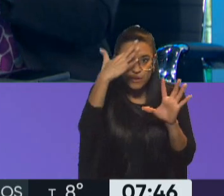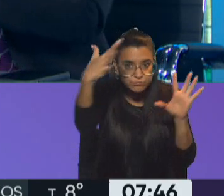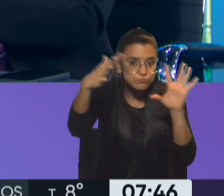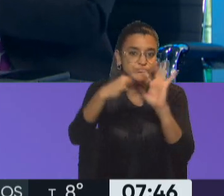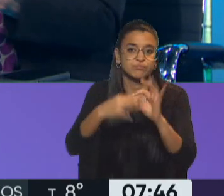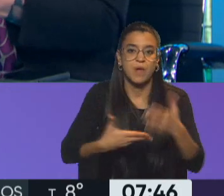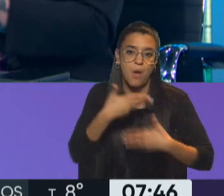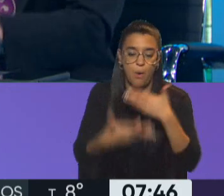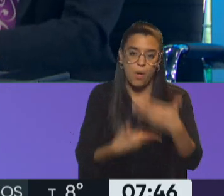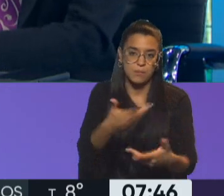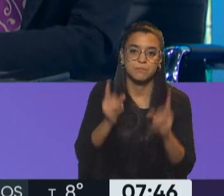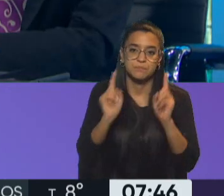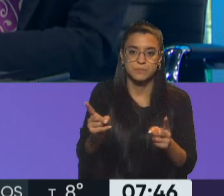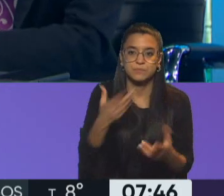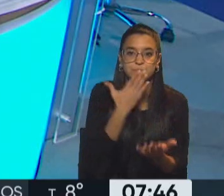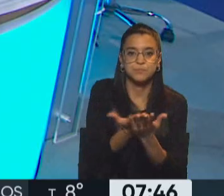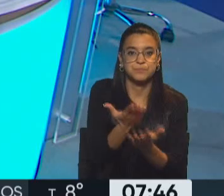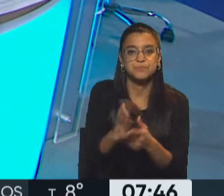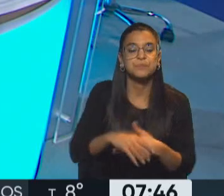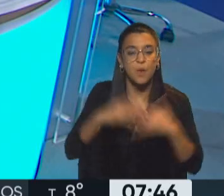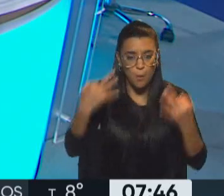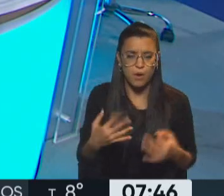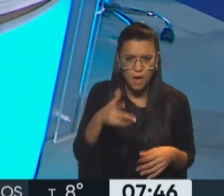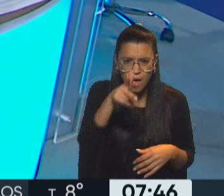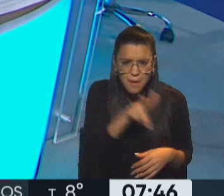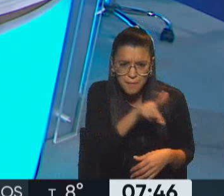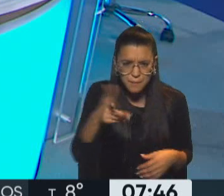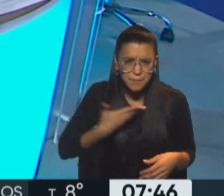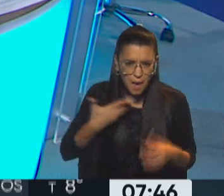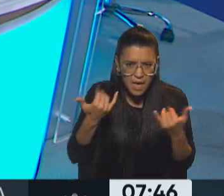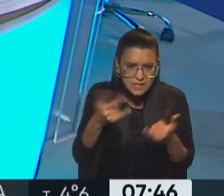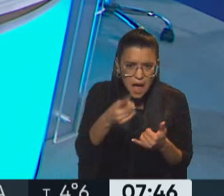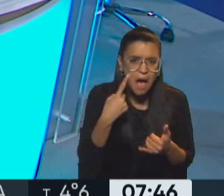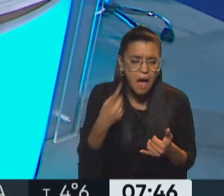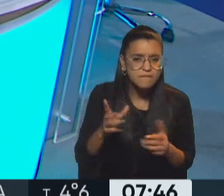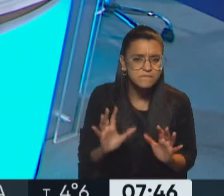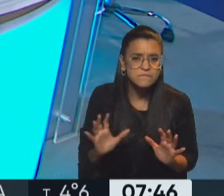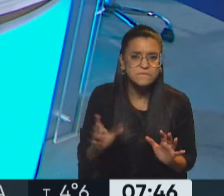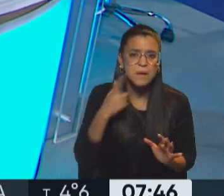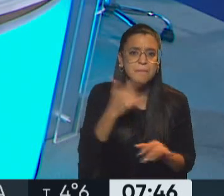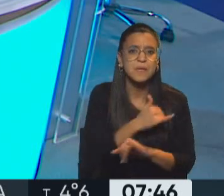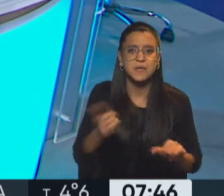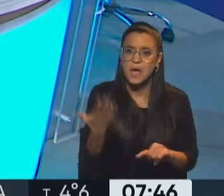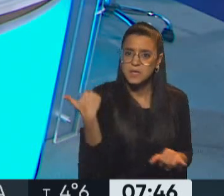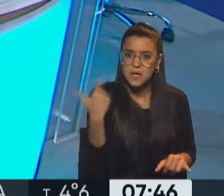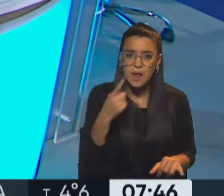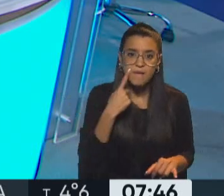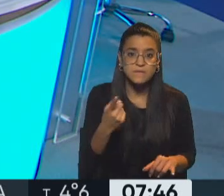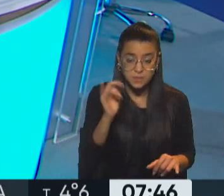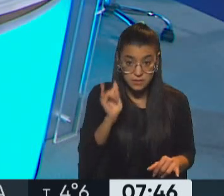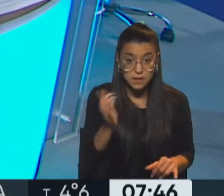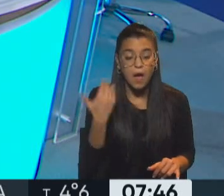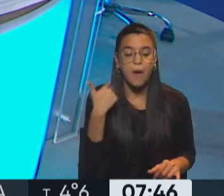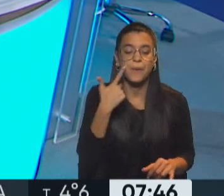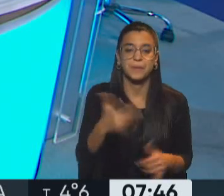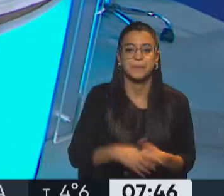avanzar precisamente con estas iniciarían bueno escucharlo lo tenemos al paco francisco en el mensaje de ayer ante el coloquio si me dicen